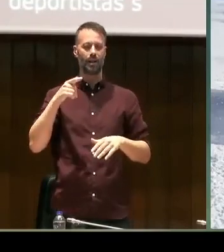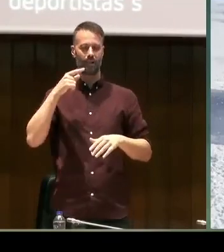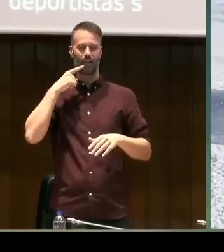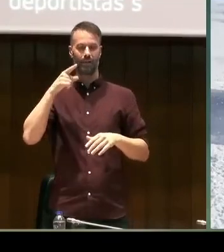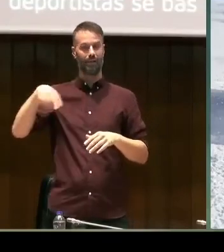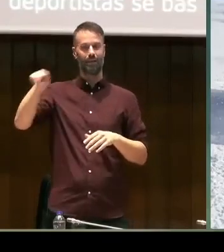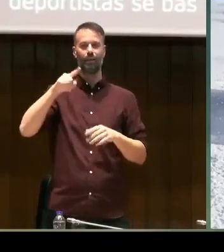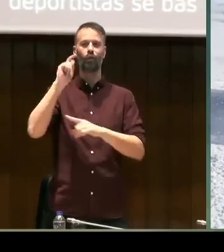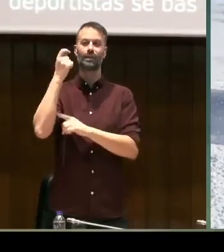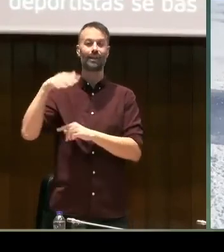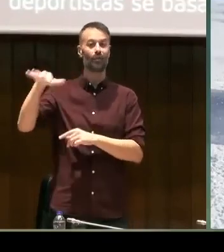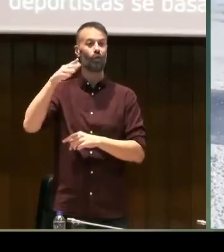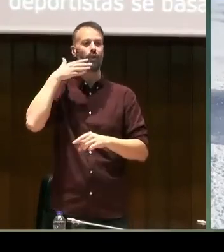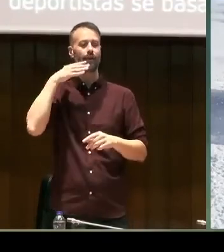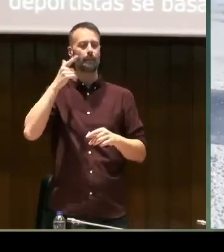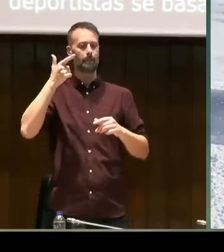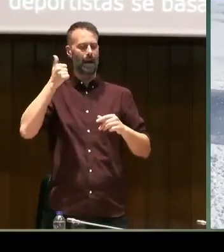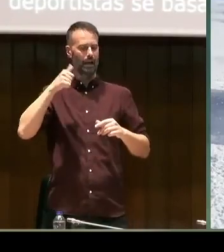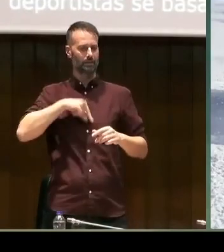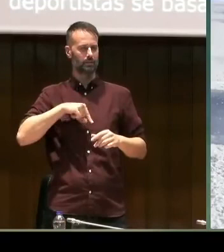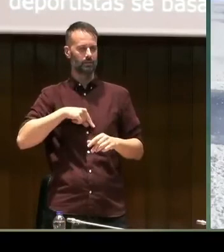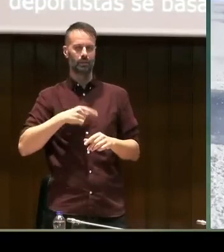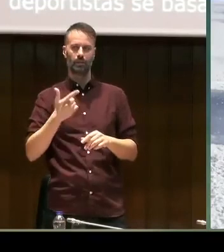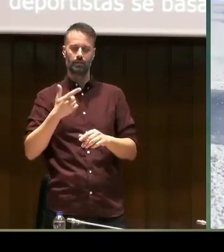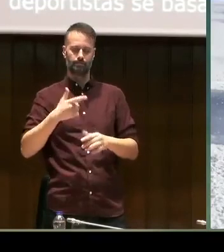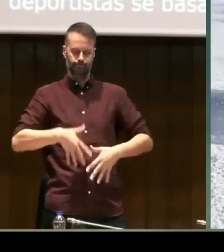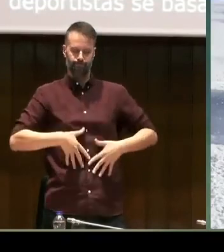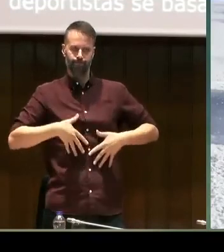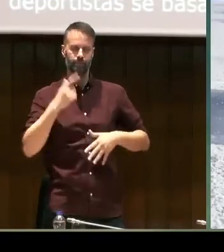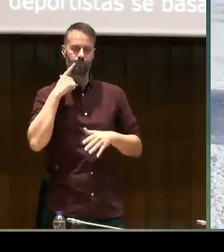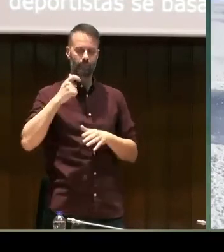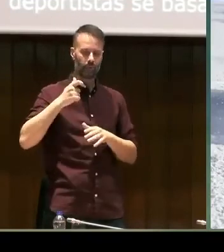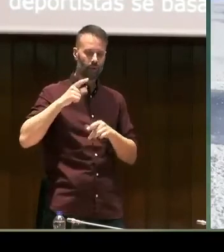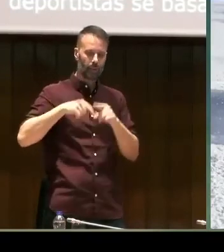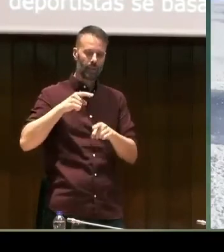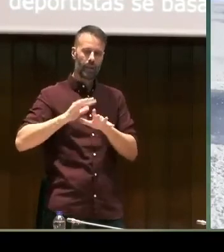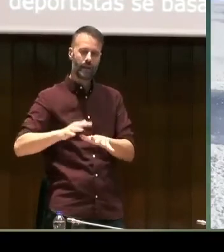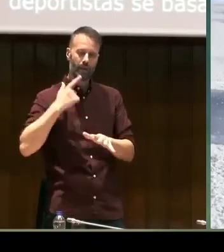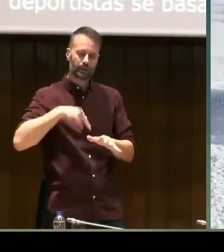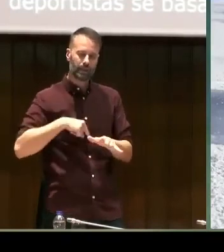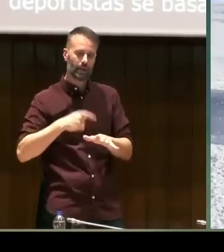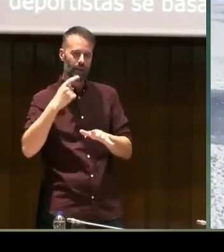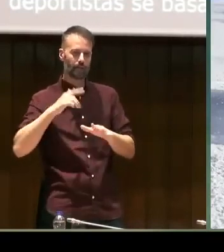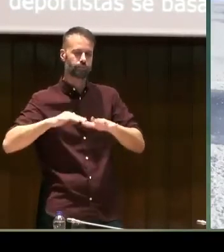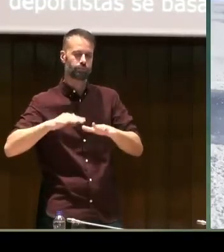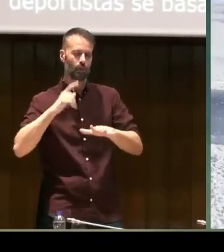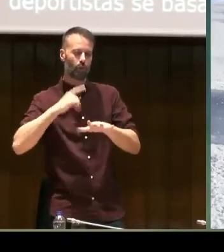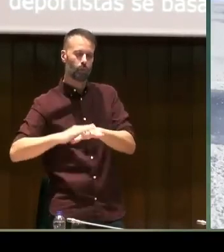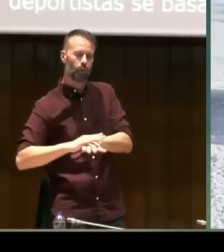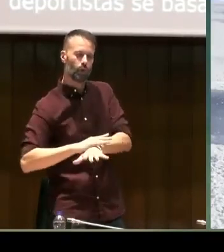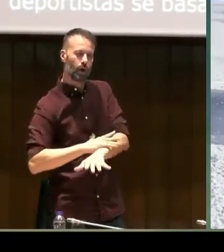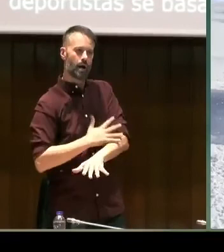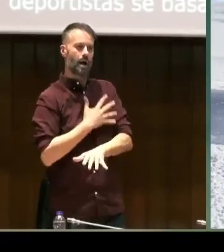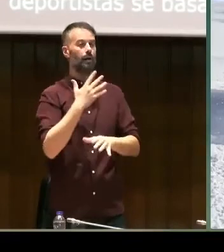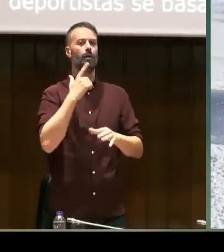dependencia del oído. En un principio se encuentran bastante fuera de lugar los deportistas, pero cuando se acostumbran a no depender del